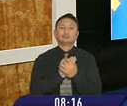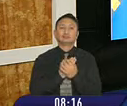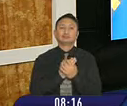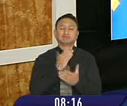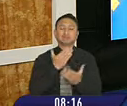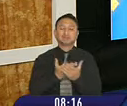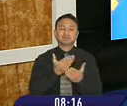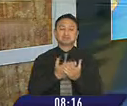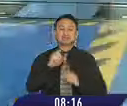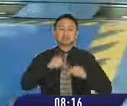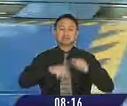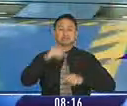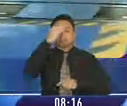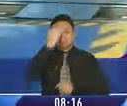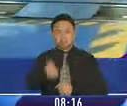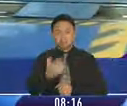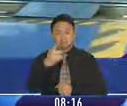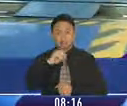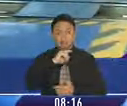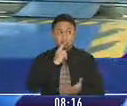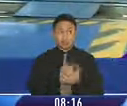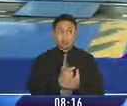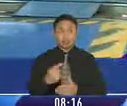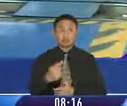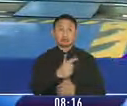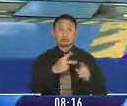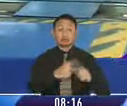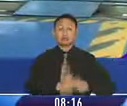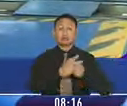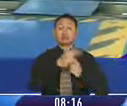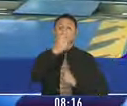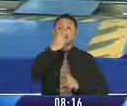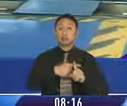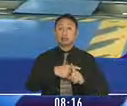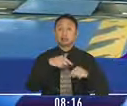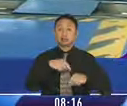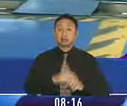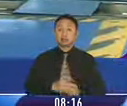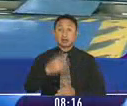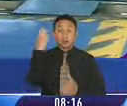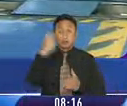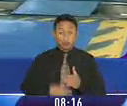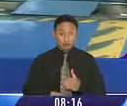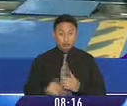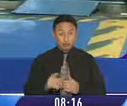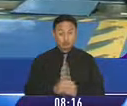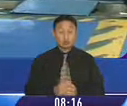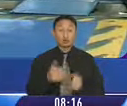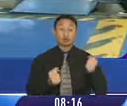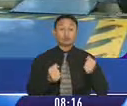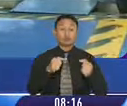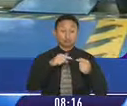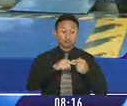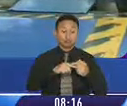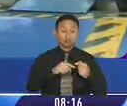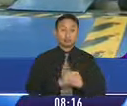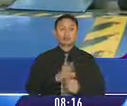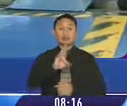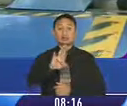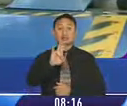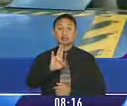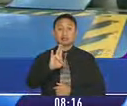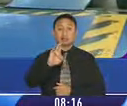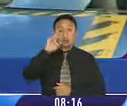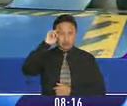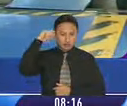Gracias, Roberto. Amigos, muy buenos días. Así es, iniciamos un nuevo mes, así que evítese multas y si su vehículo termina en placa 7, recuerde